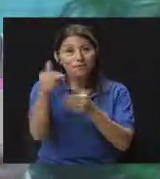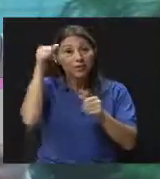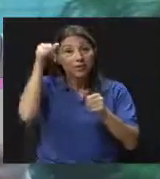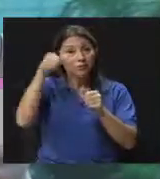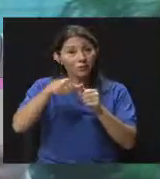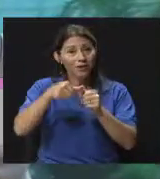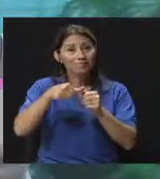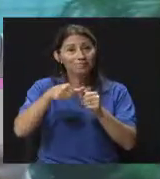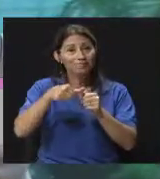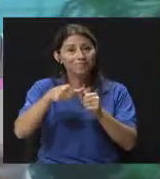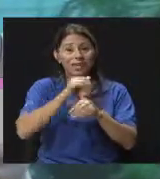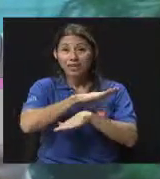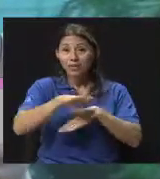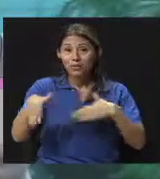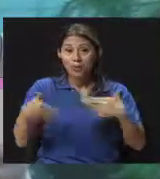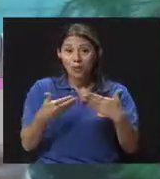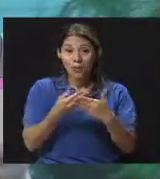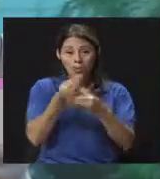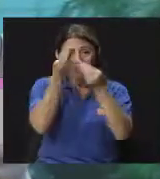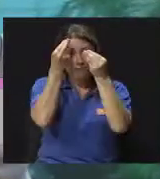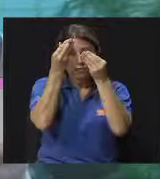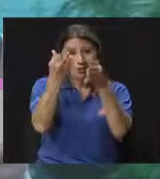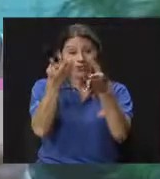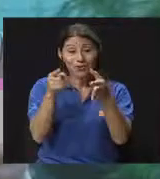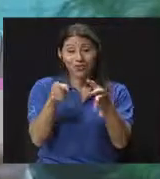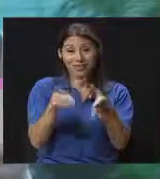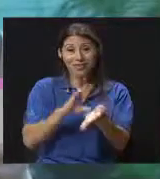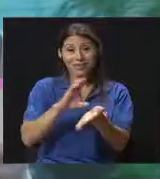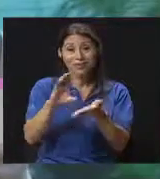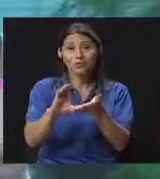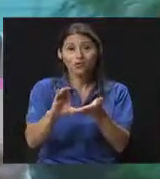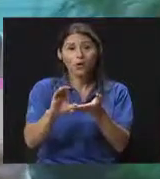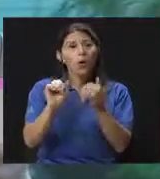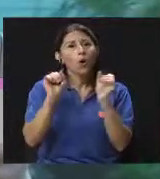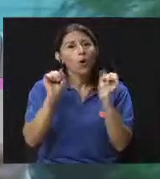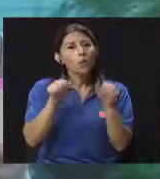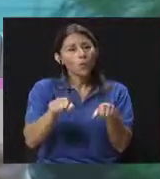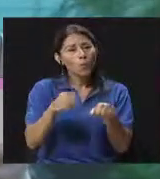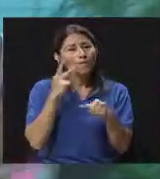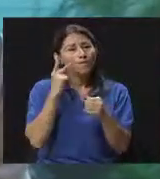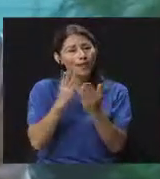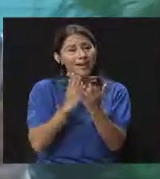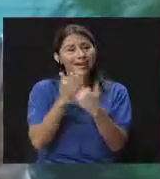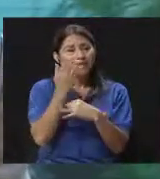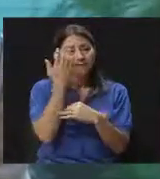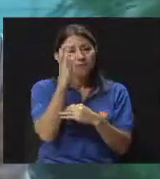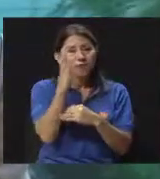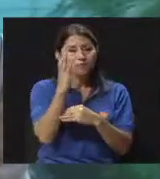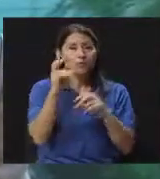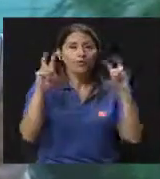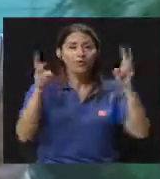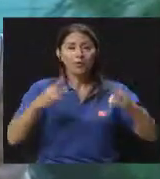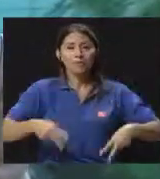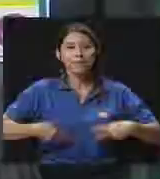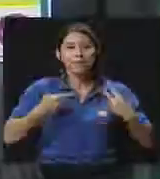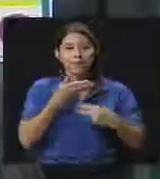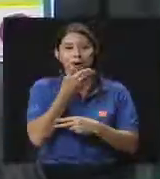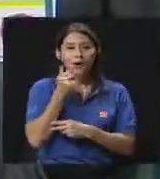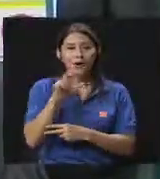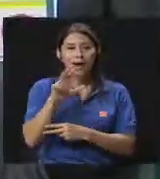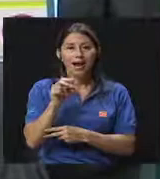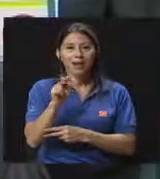que, bueno, toda la información relativa a este curso se podría encontrar en nuestro Facebook, Vivir Mejor,